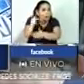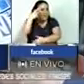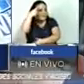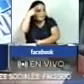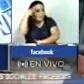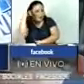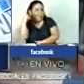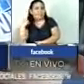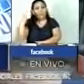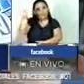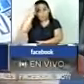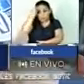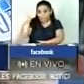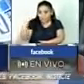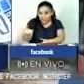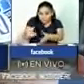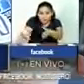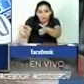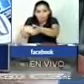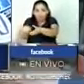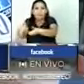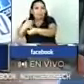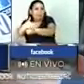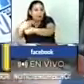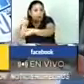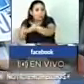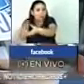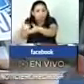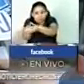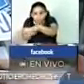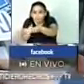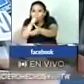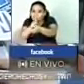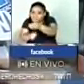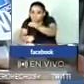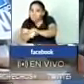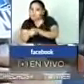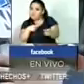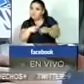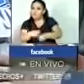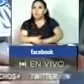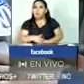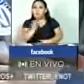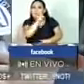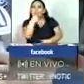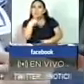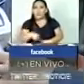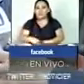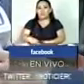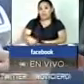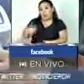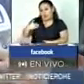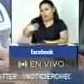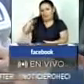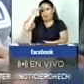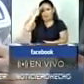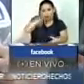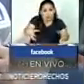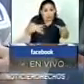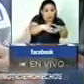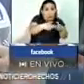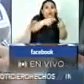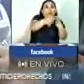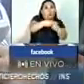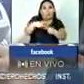políticos o miembros de partidos políticos involucrados en esto. ¿Quiénes? Bueno, todos sabemos que ARENA y el